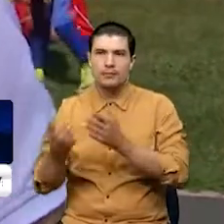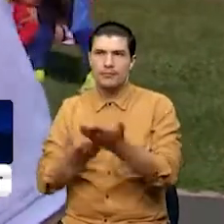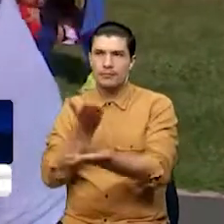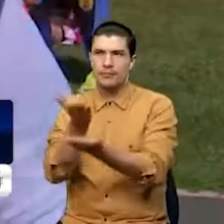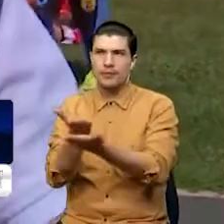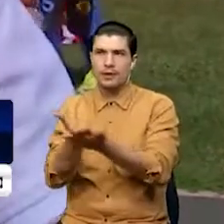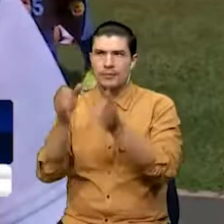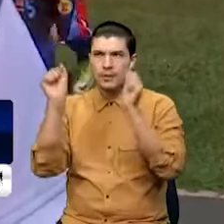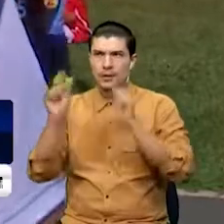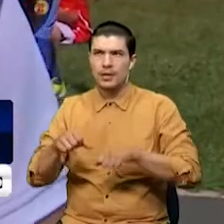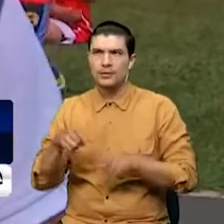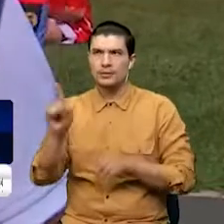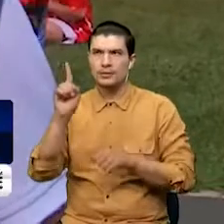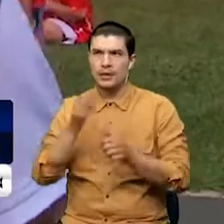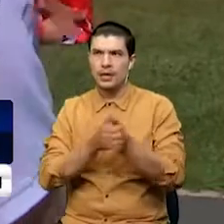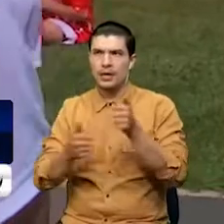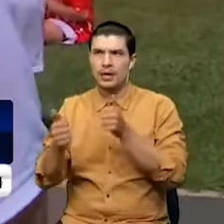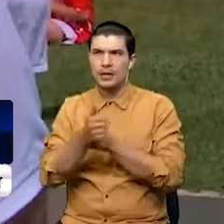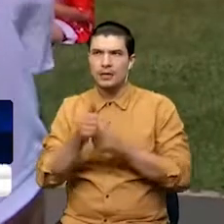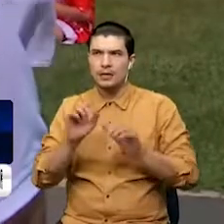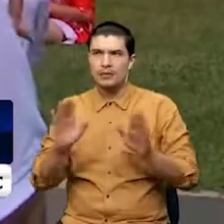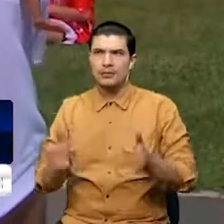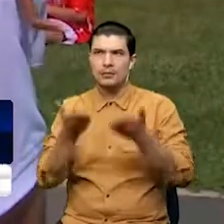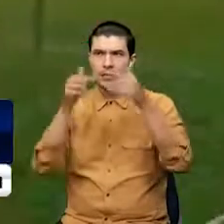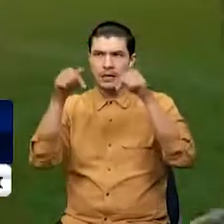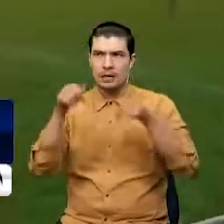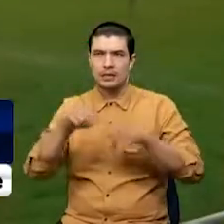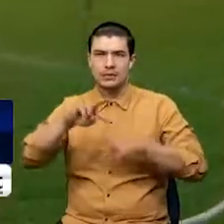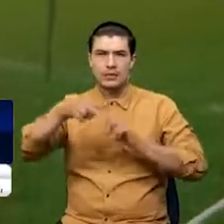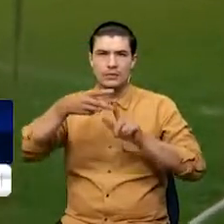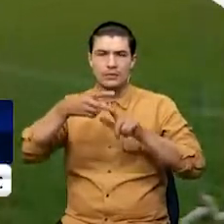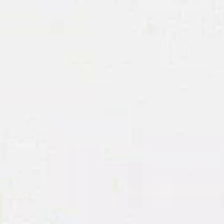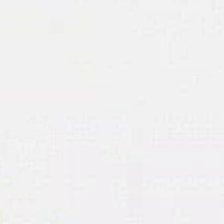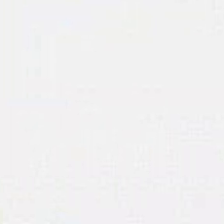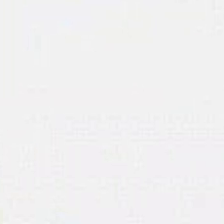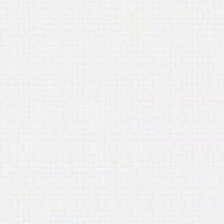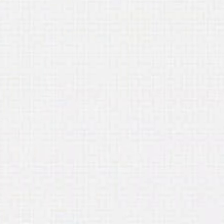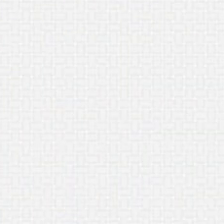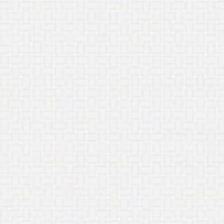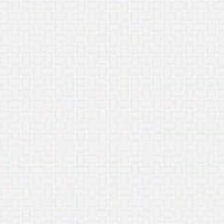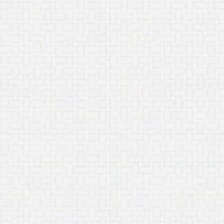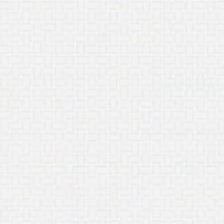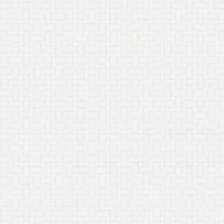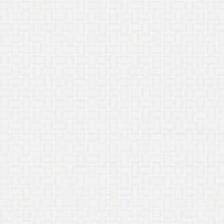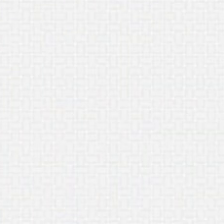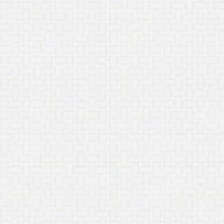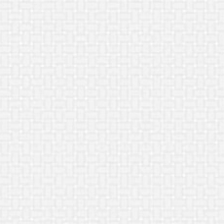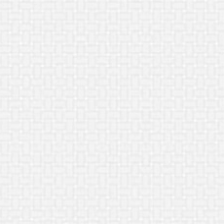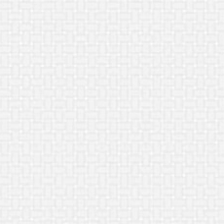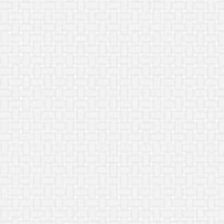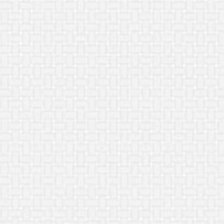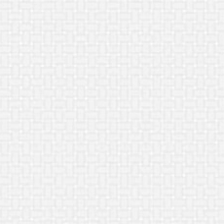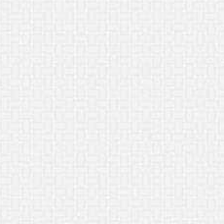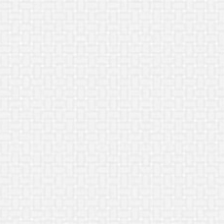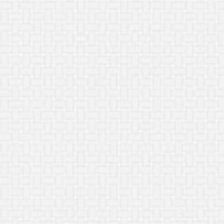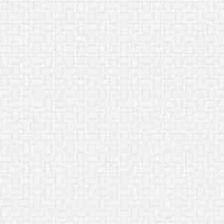firmar convenio y sacar adelante la remodelación del estado álvaro gómez hurtado en este segundo semestre del año 2017 canal pero toco